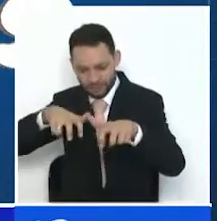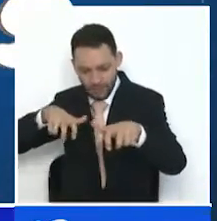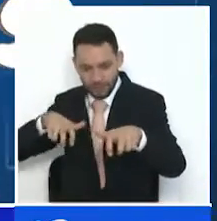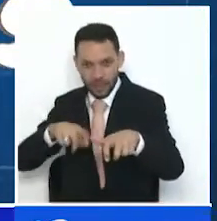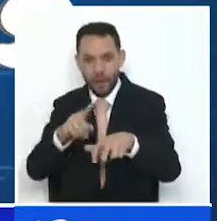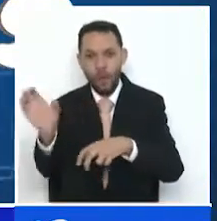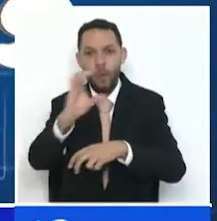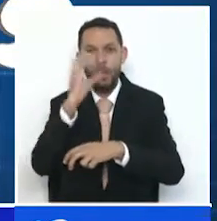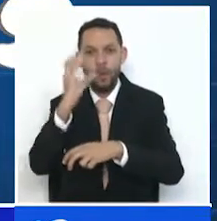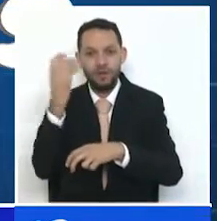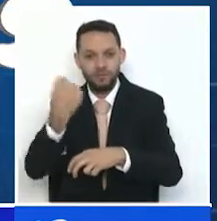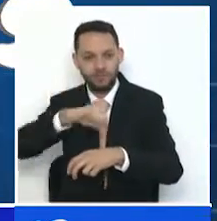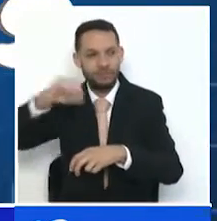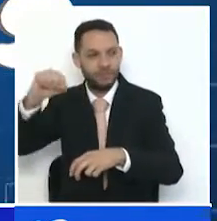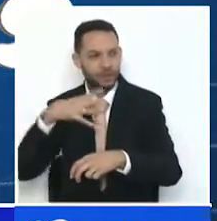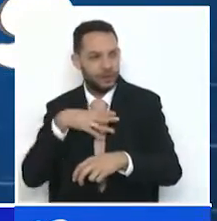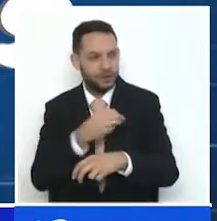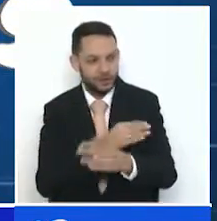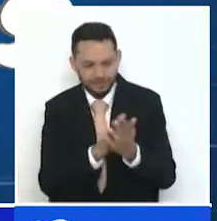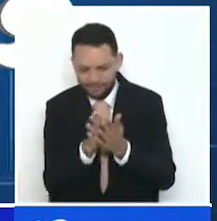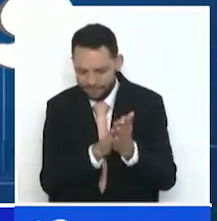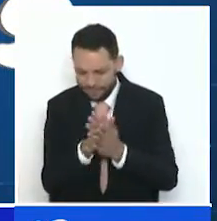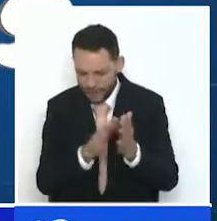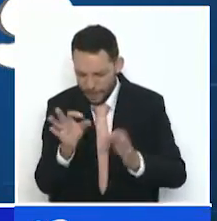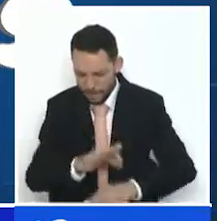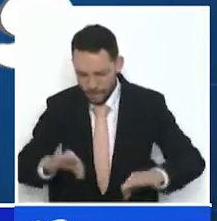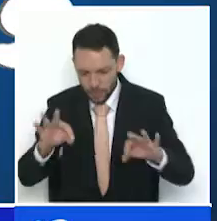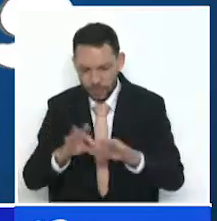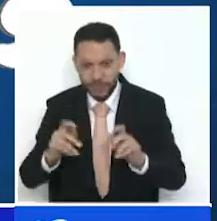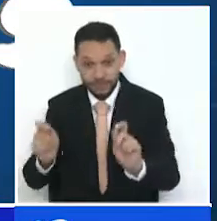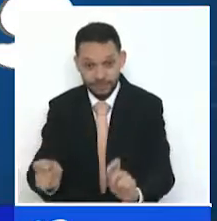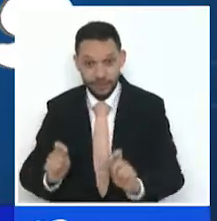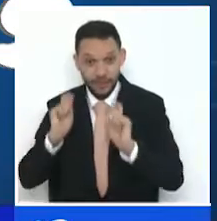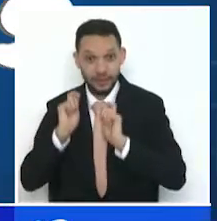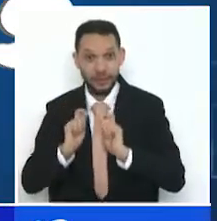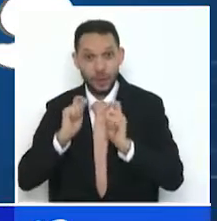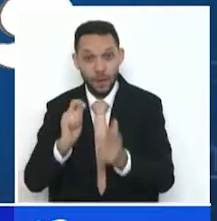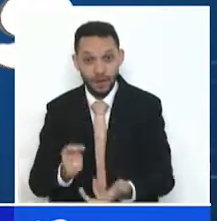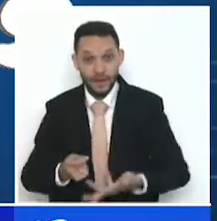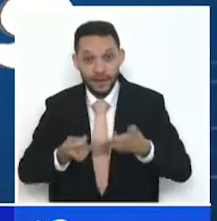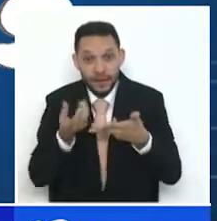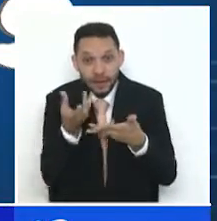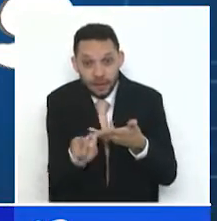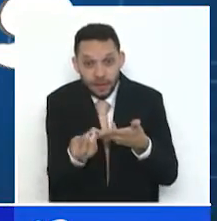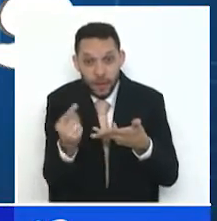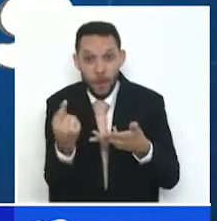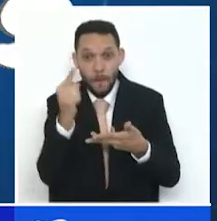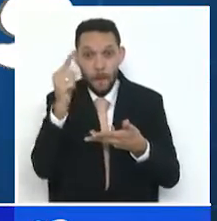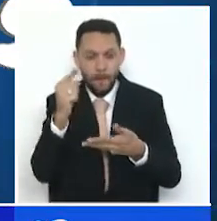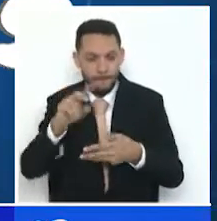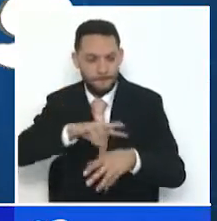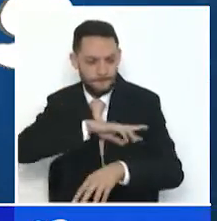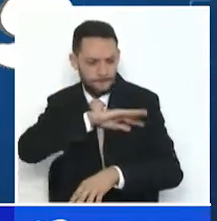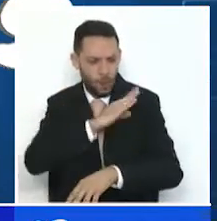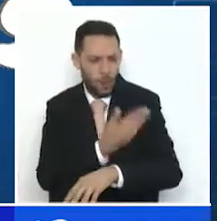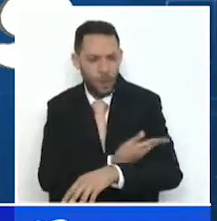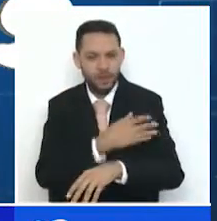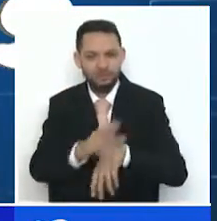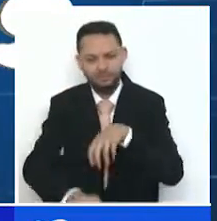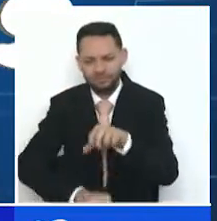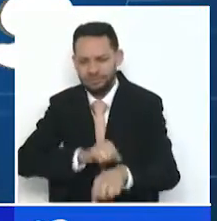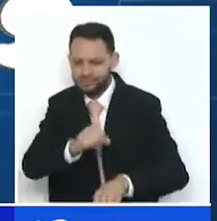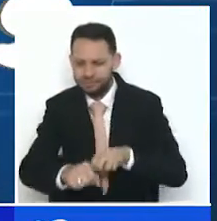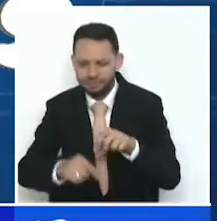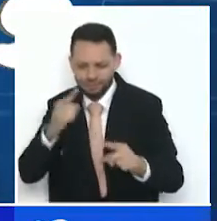haber podido obtener este primer lugar en categoría C2 y bueno, también con los grandes resultados de Paula,